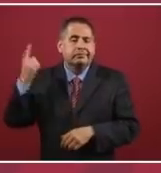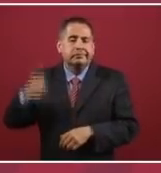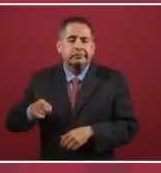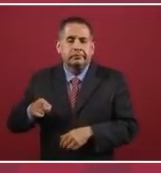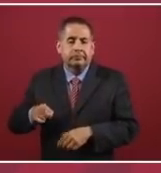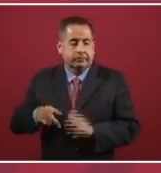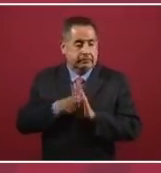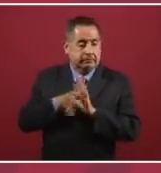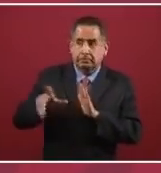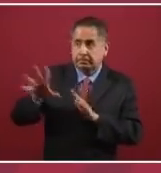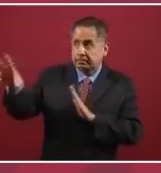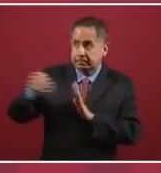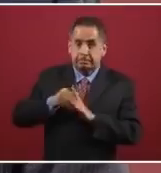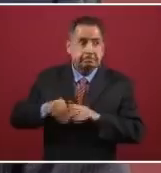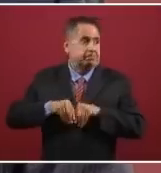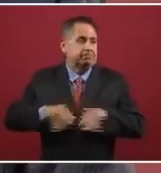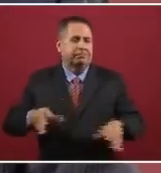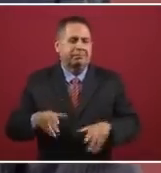Se